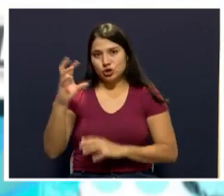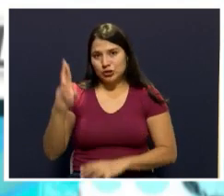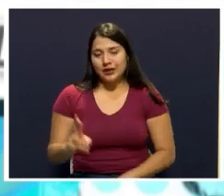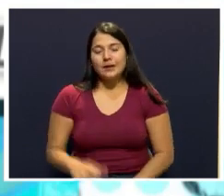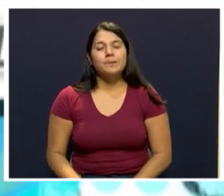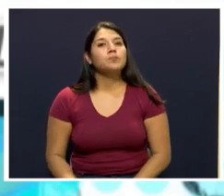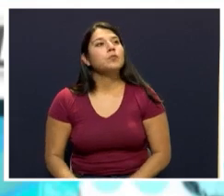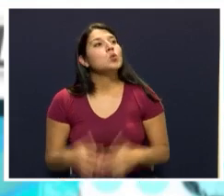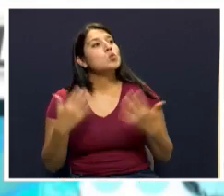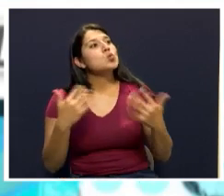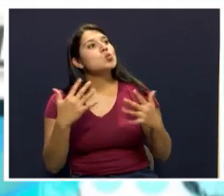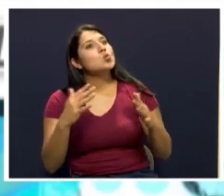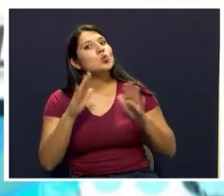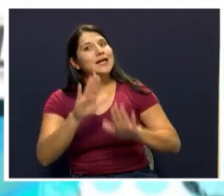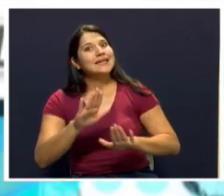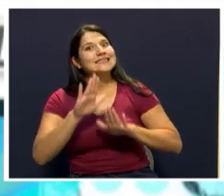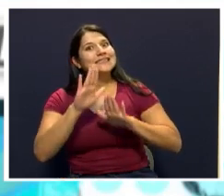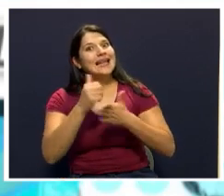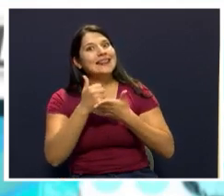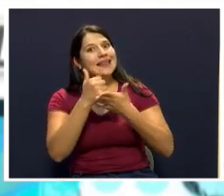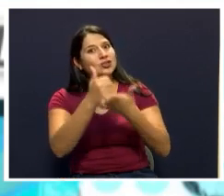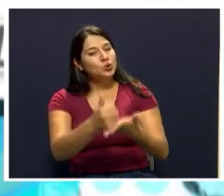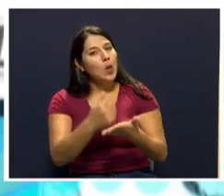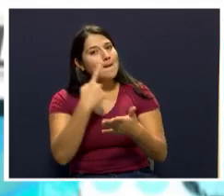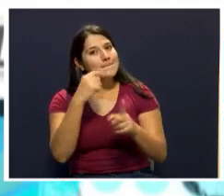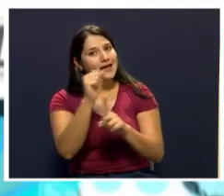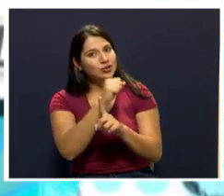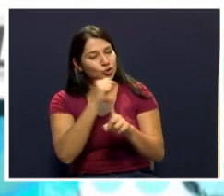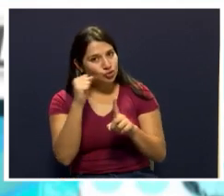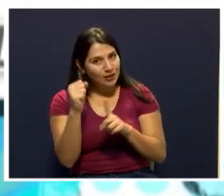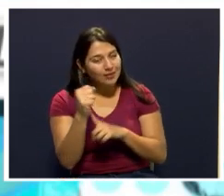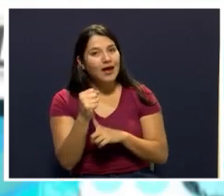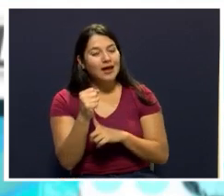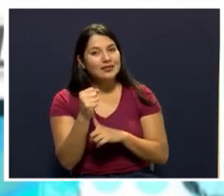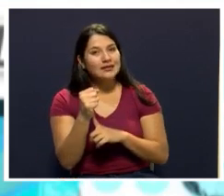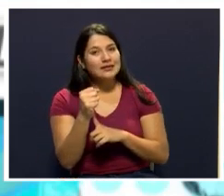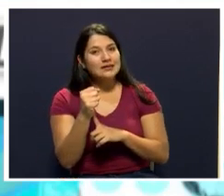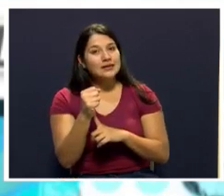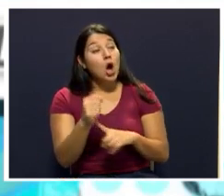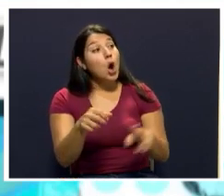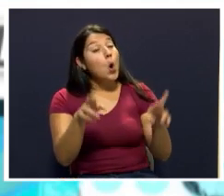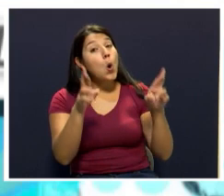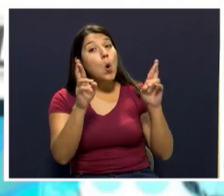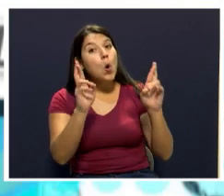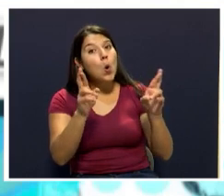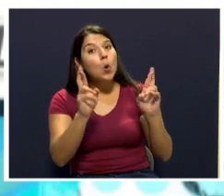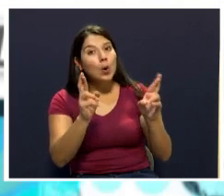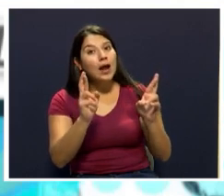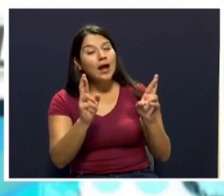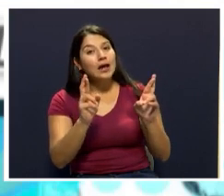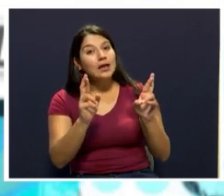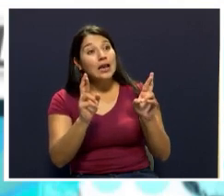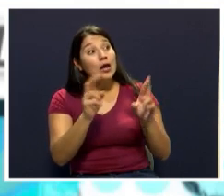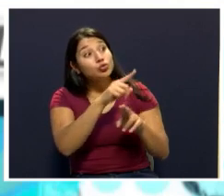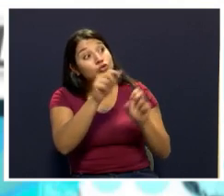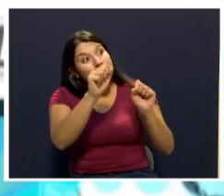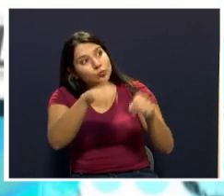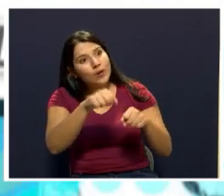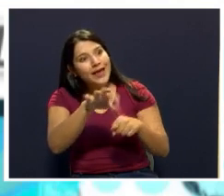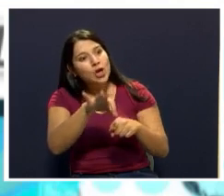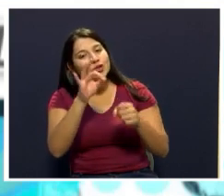una magnífica contribución a la sociedad de que la academia le devuelva este tratamiento para